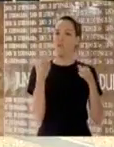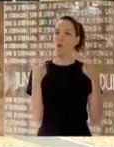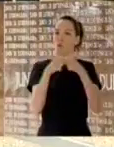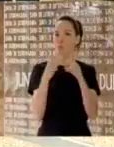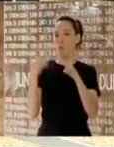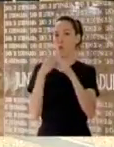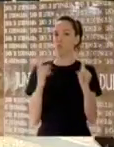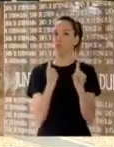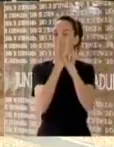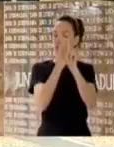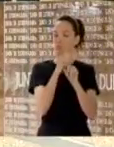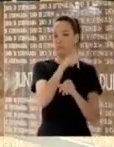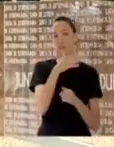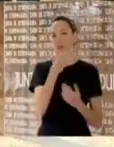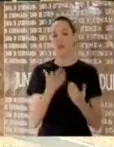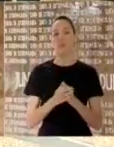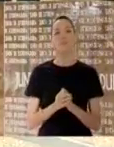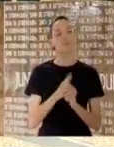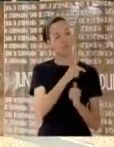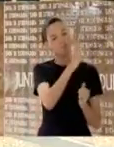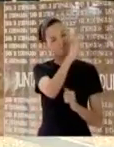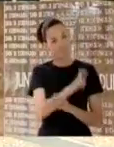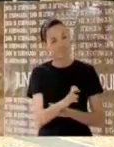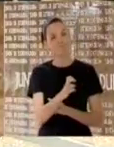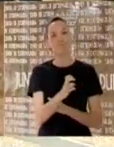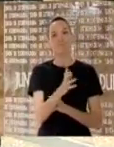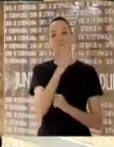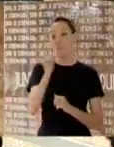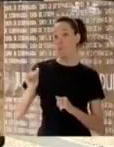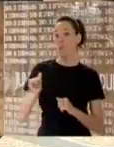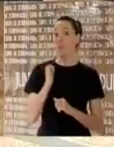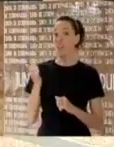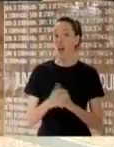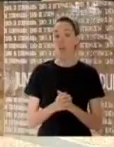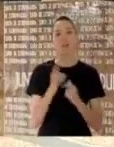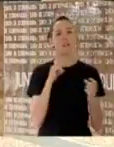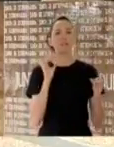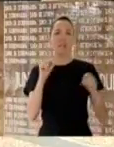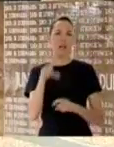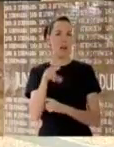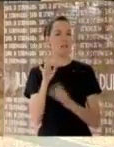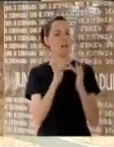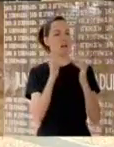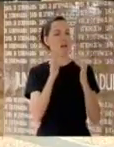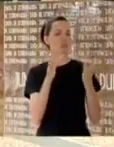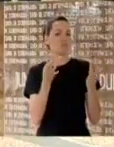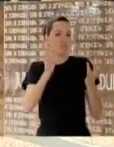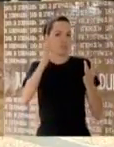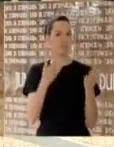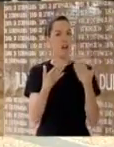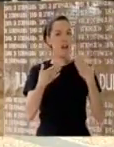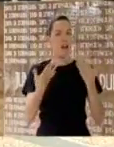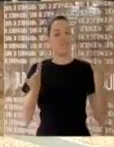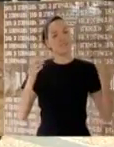institucional que nos hace en el día de hoy, que me ha dado la oportunidad, aunque hablamos con muchísima frecuencia, pero también de trasladarle